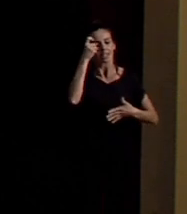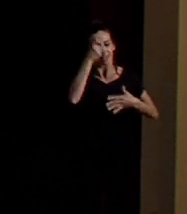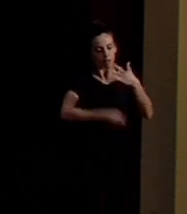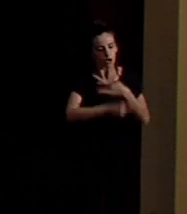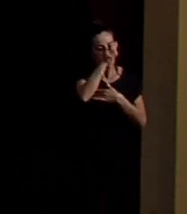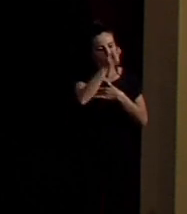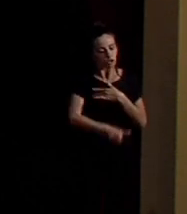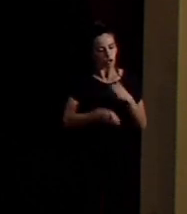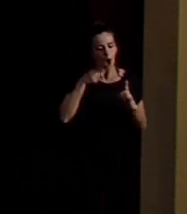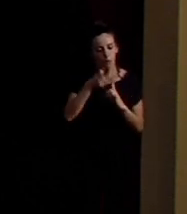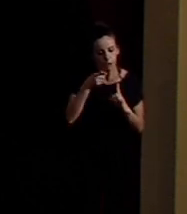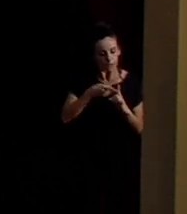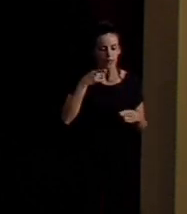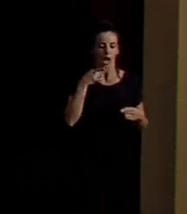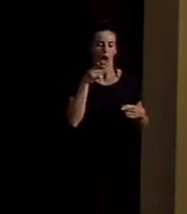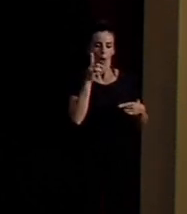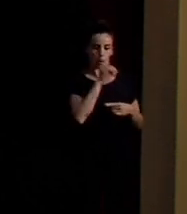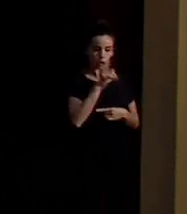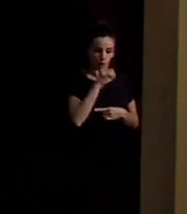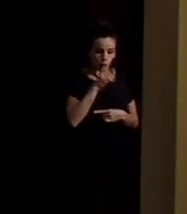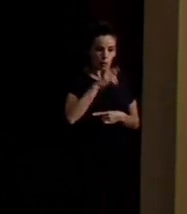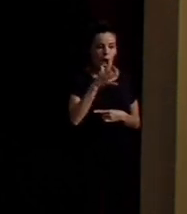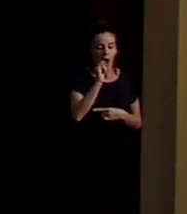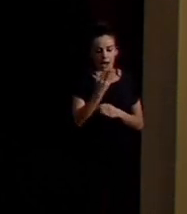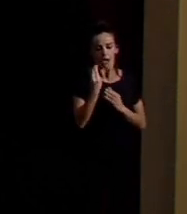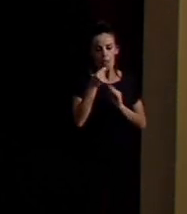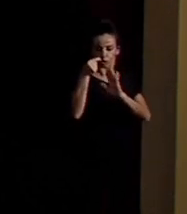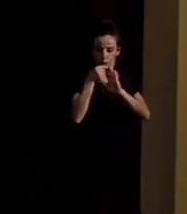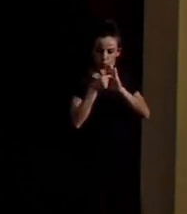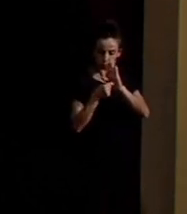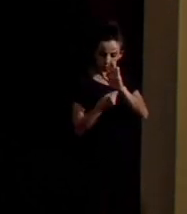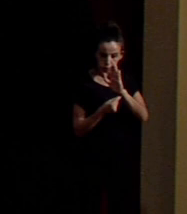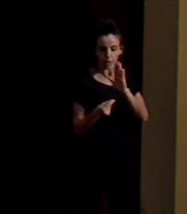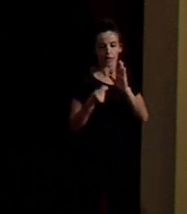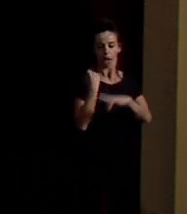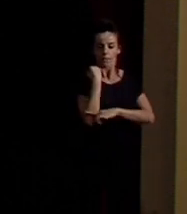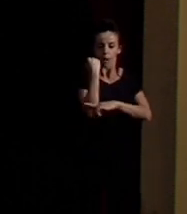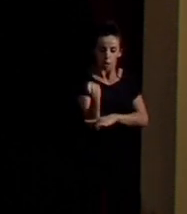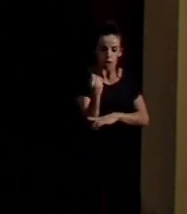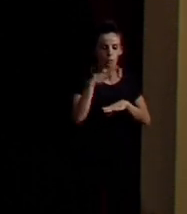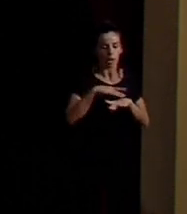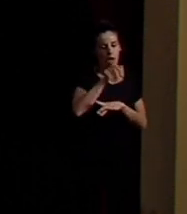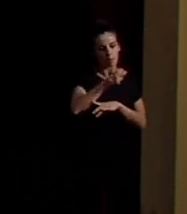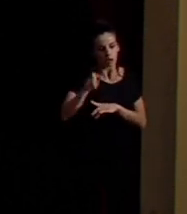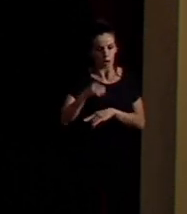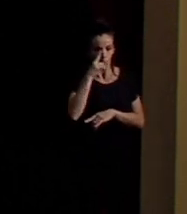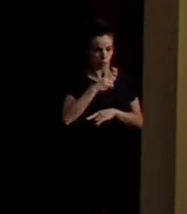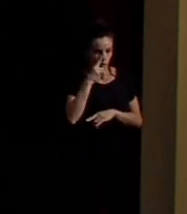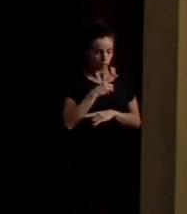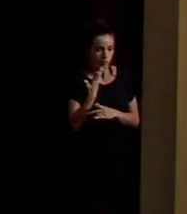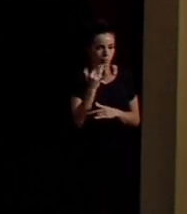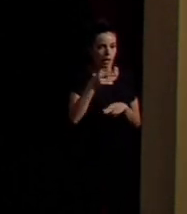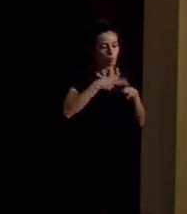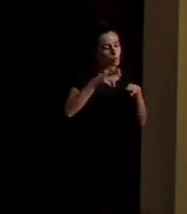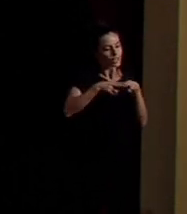prostituyente y donde se prevé una amplia batería de medidas de apoyo a las personas prostituidas y de políticas, podemos decir,